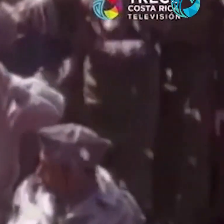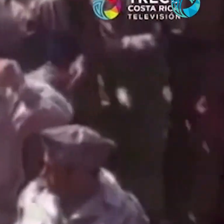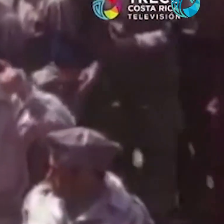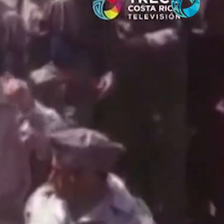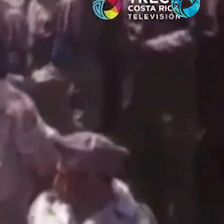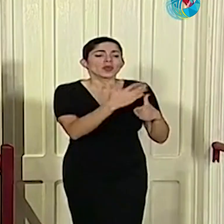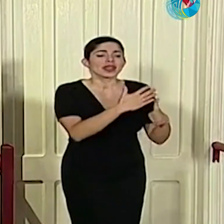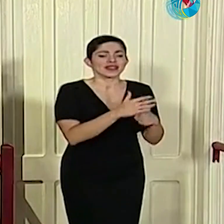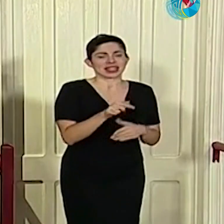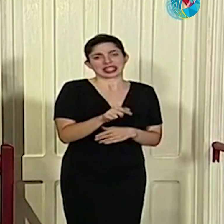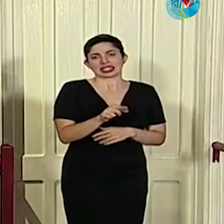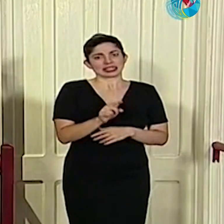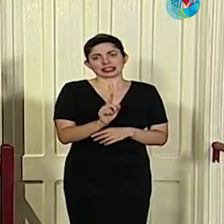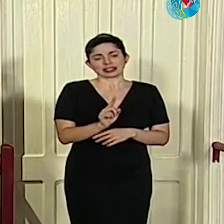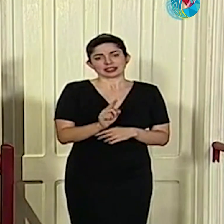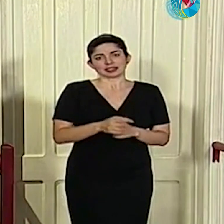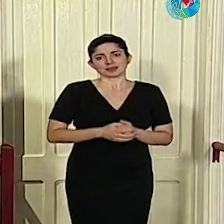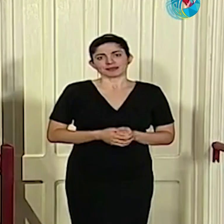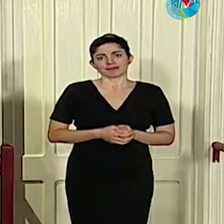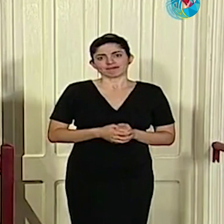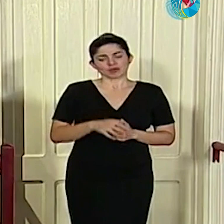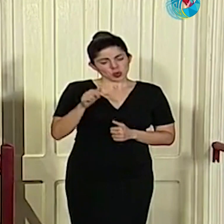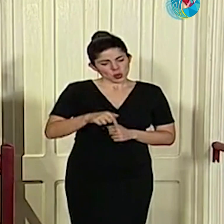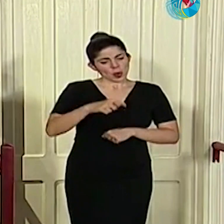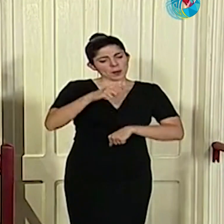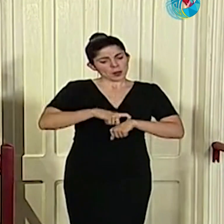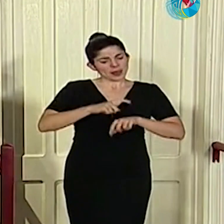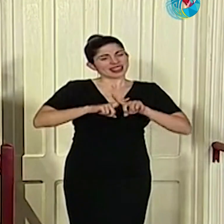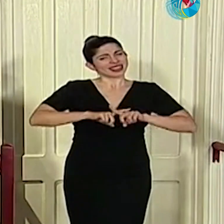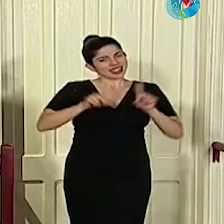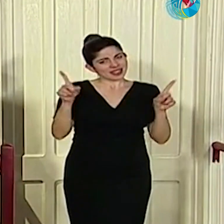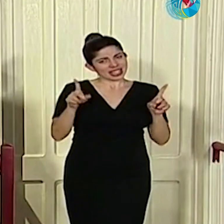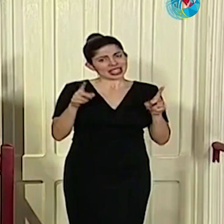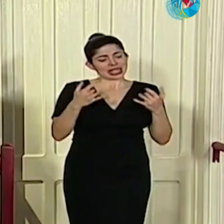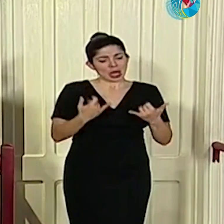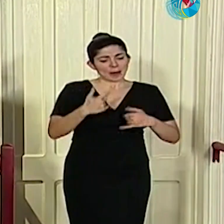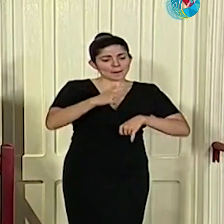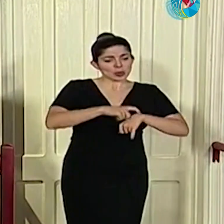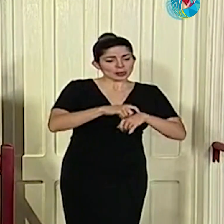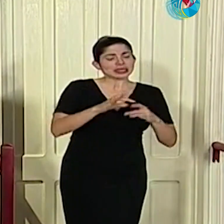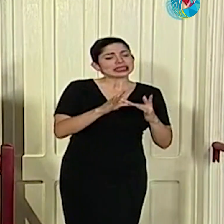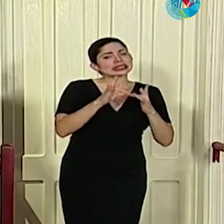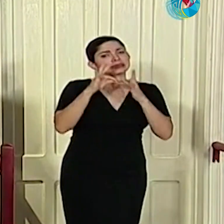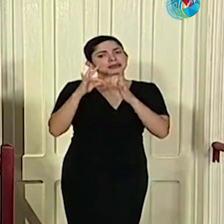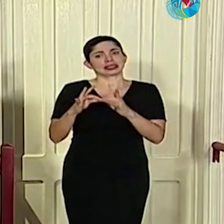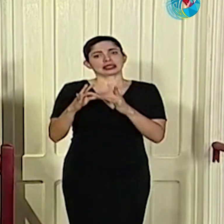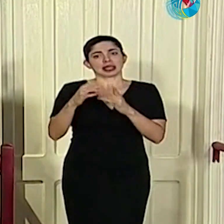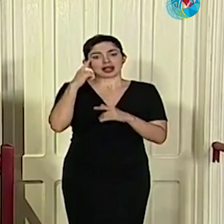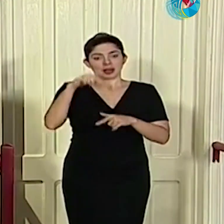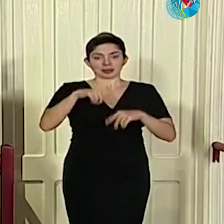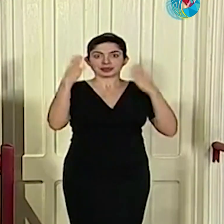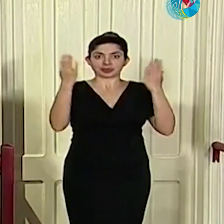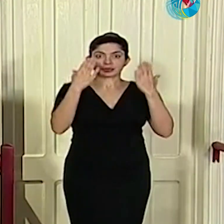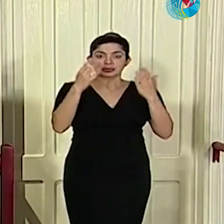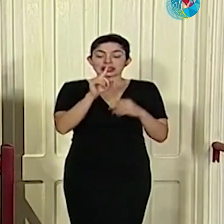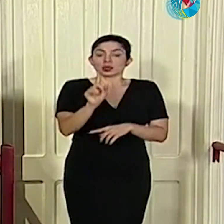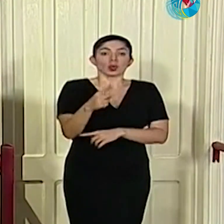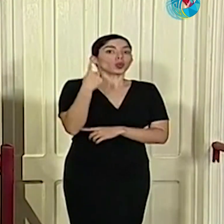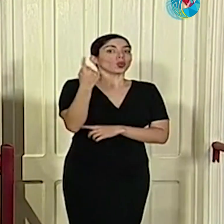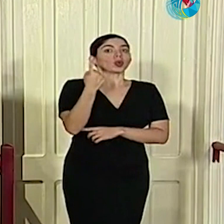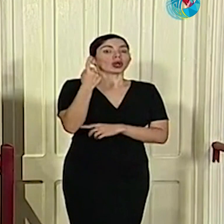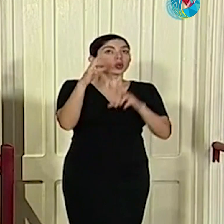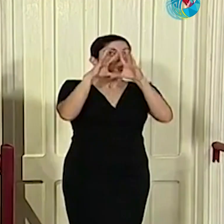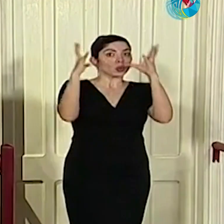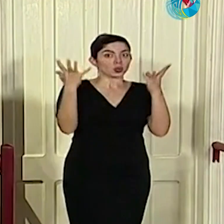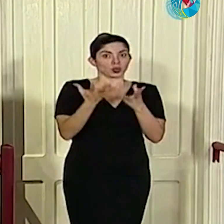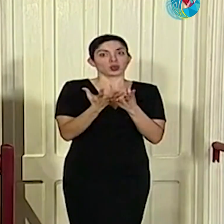año anterior. Hoy es un momento diferente y es un momento especial en esta celebración única en el